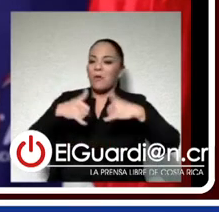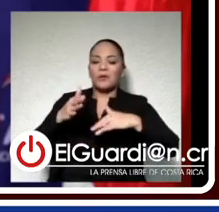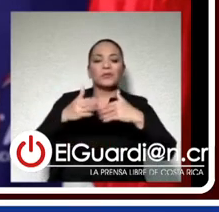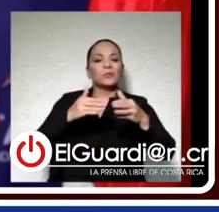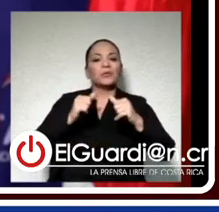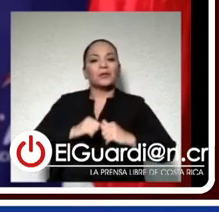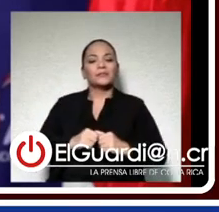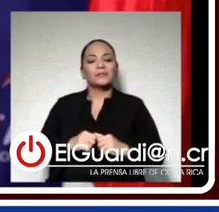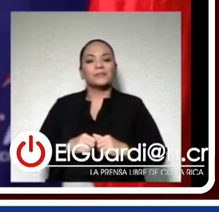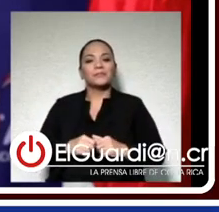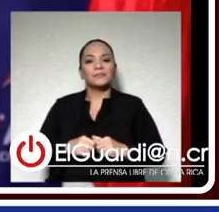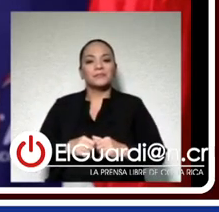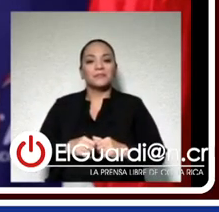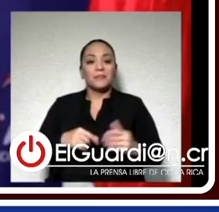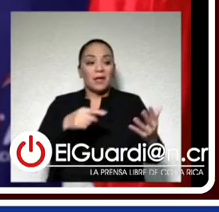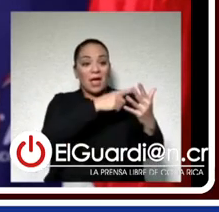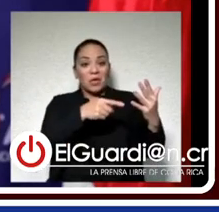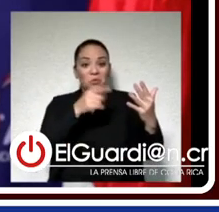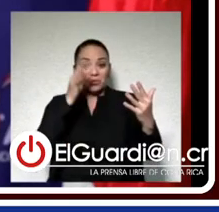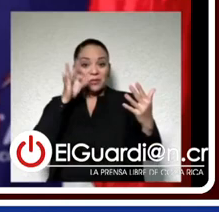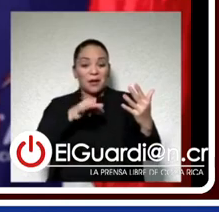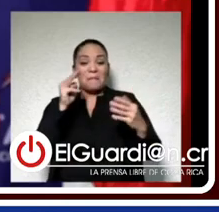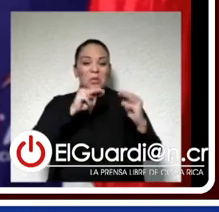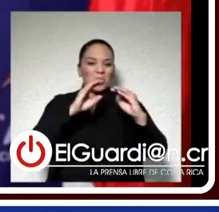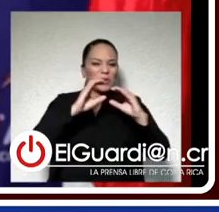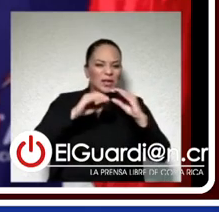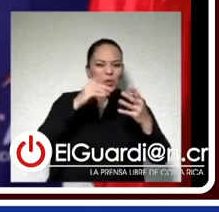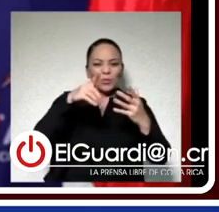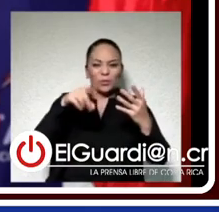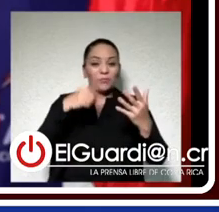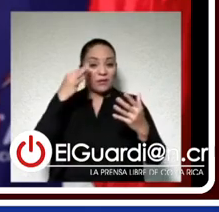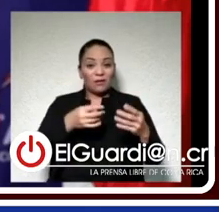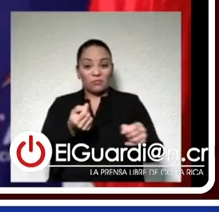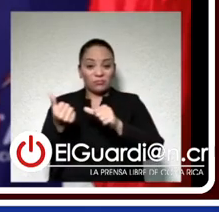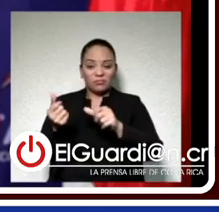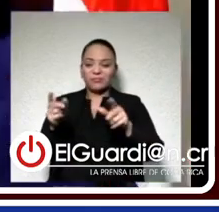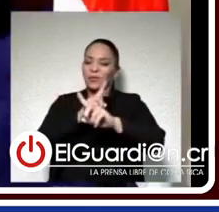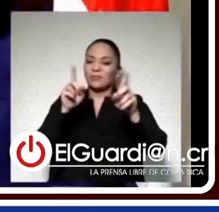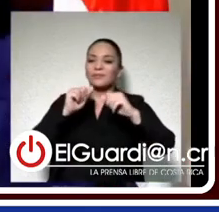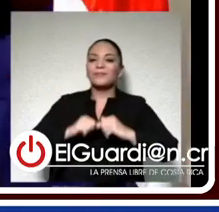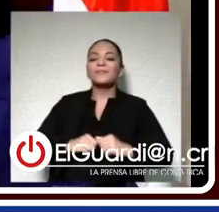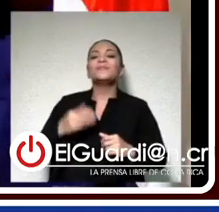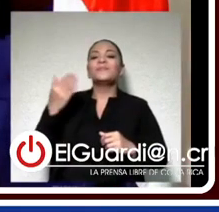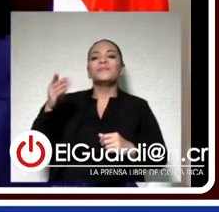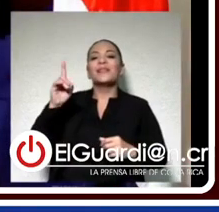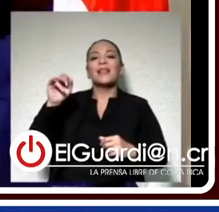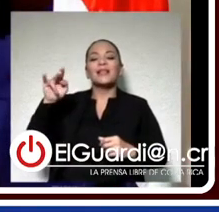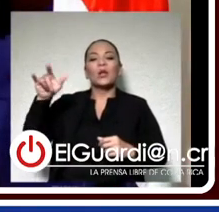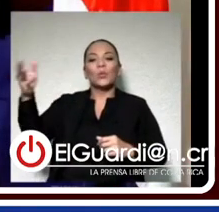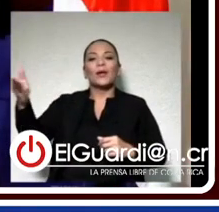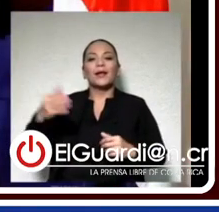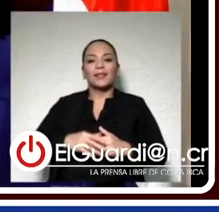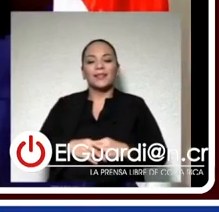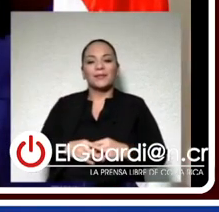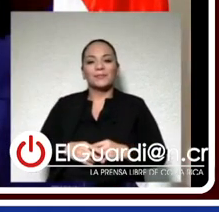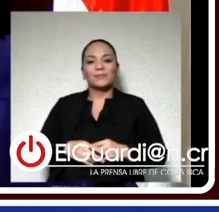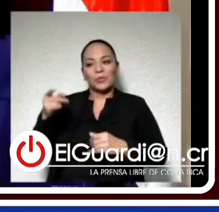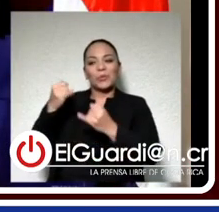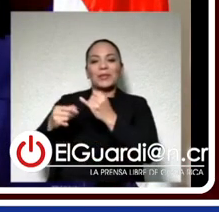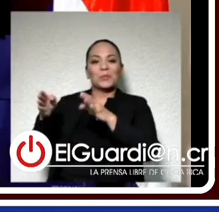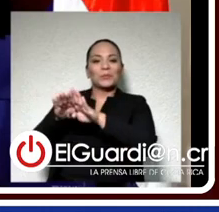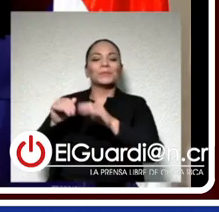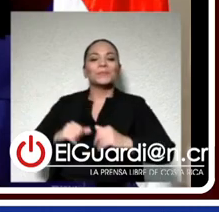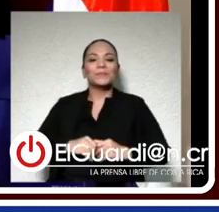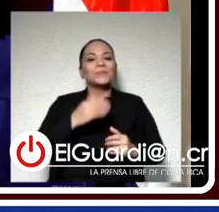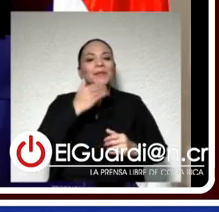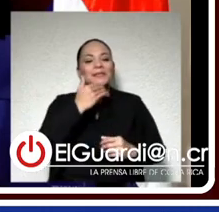y según ellos me van a hacer quitarla. No, señor. Adelante. Don Danilo, ahora sí, pareciera que este es el último. Gracias,